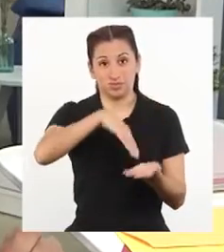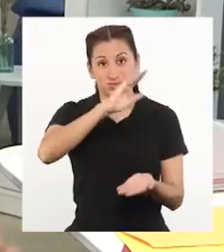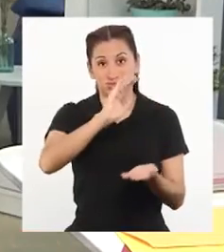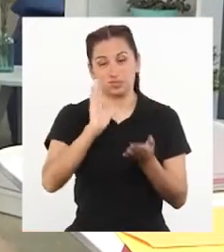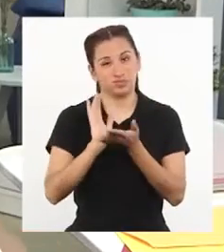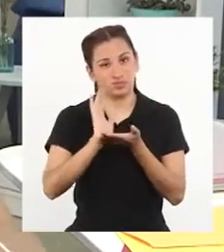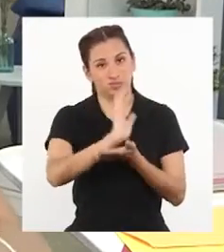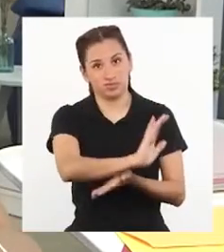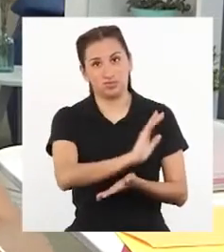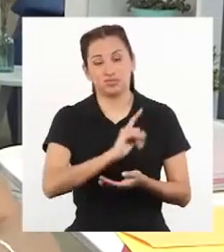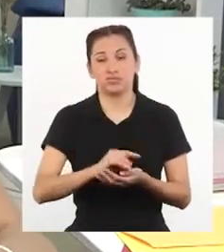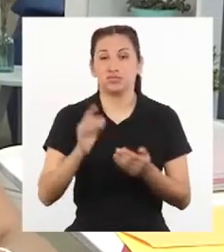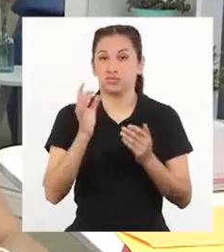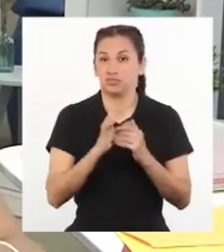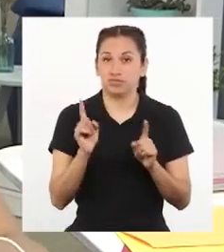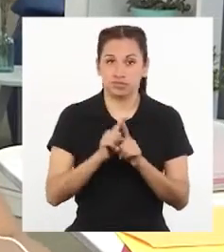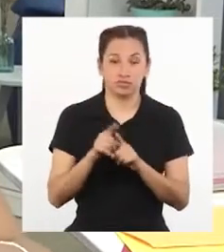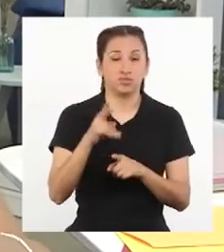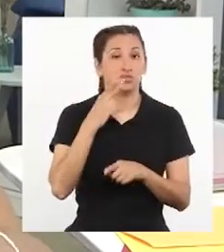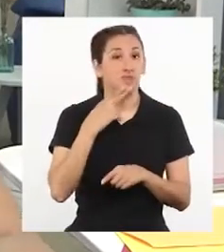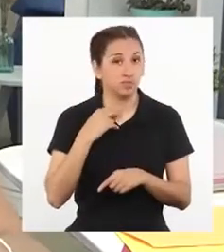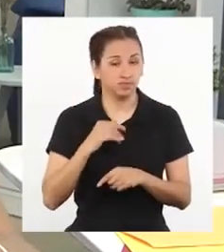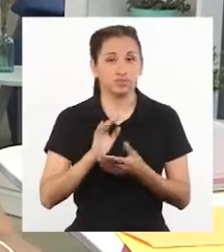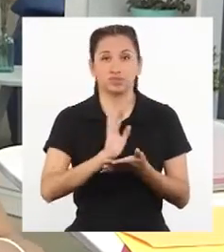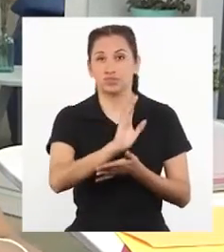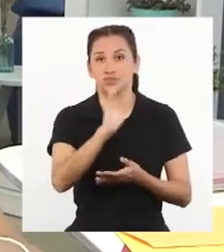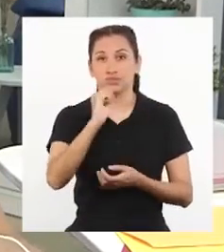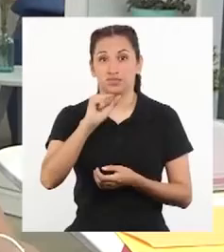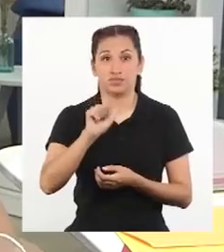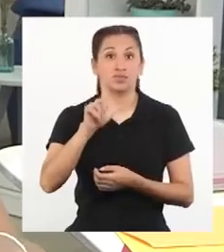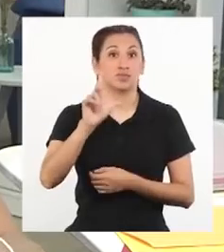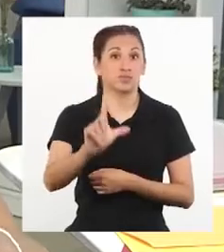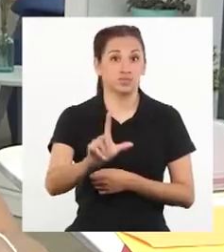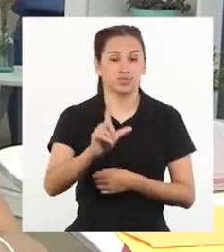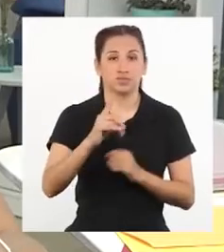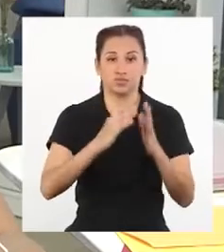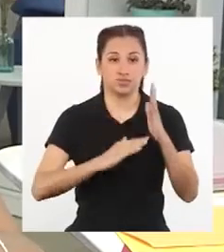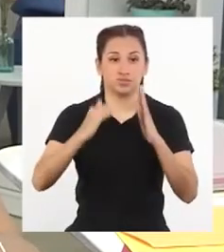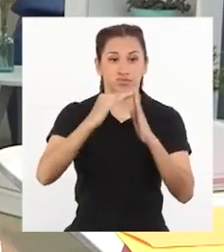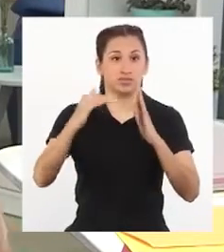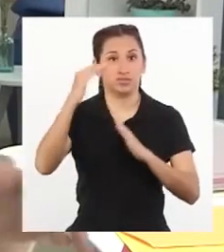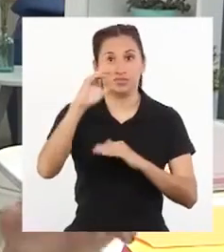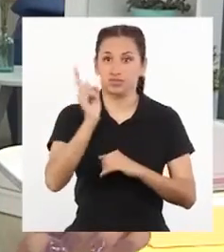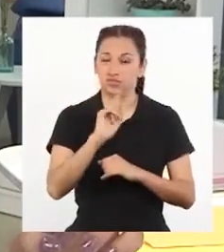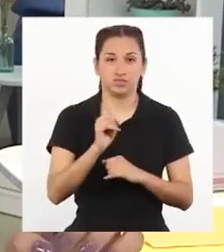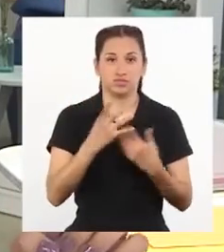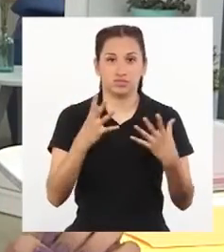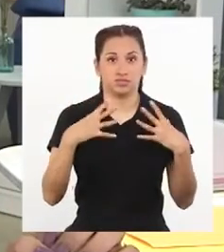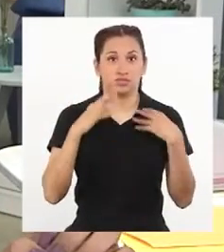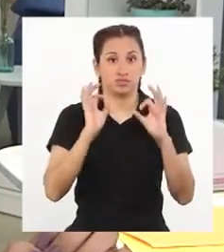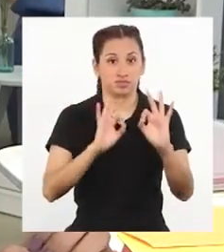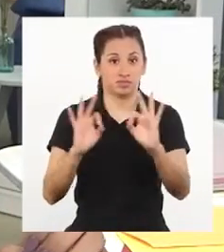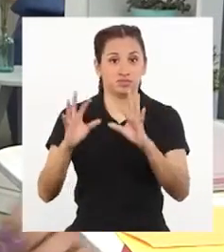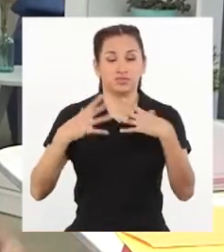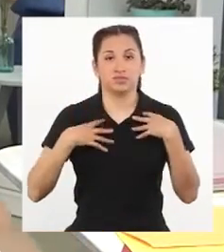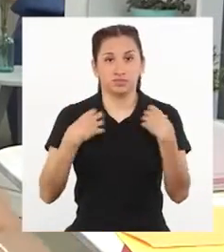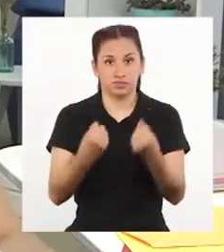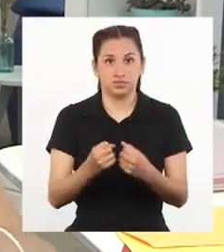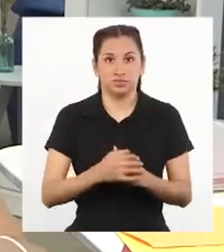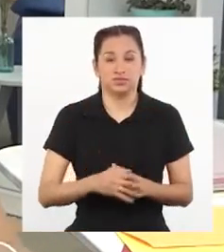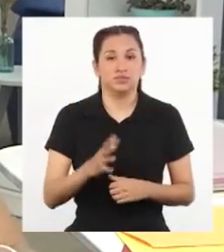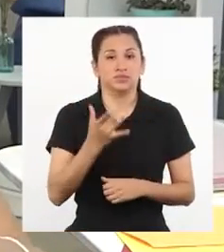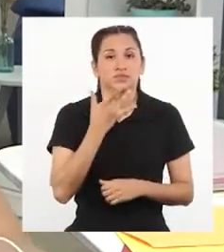en grasas saturadas, colesterol, azúcar y sal a niveles no perjudiciales a la